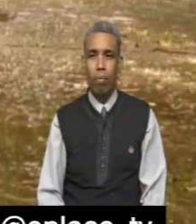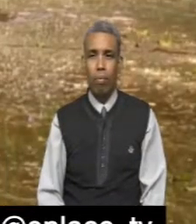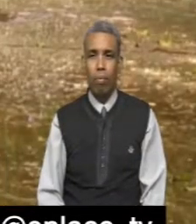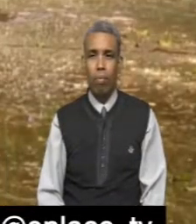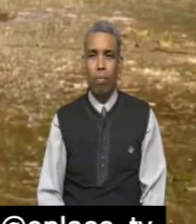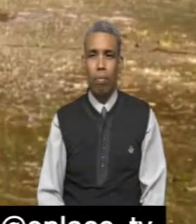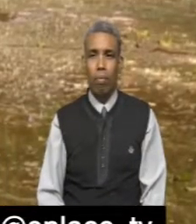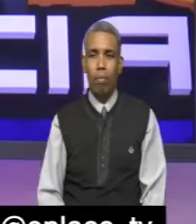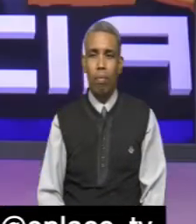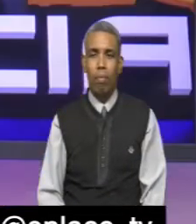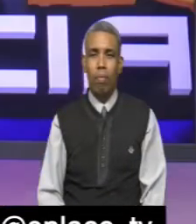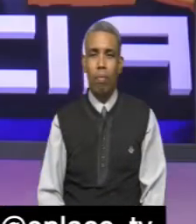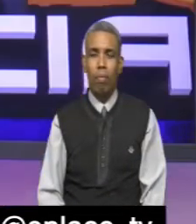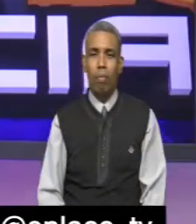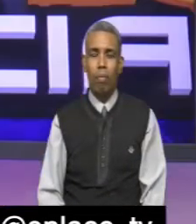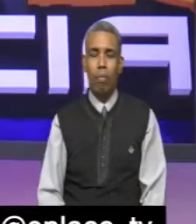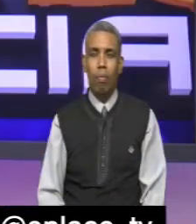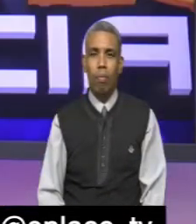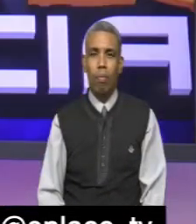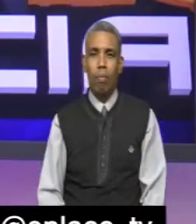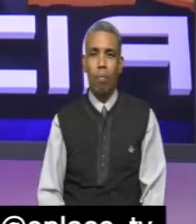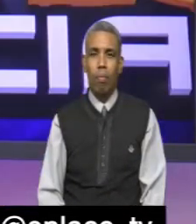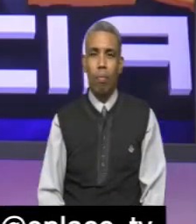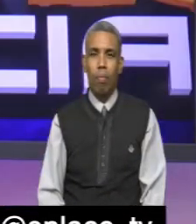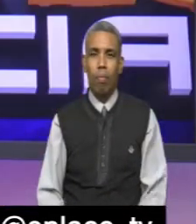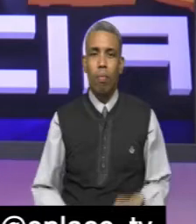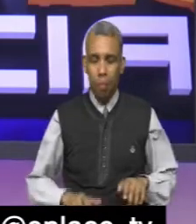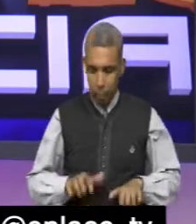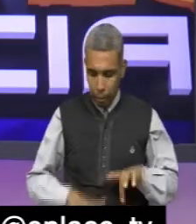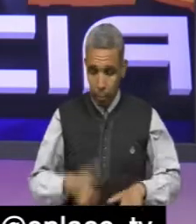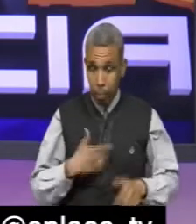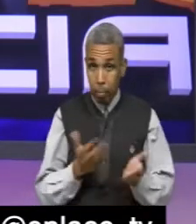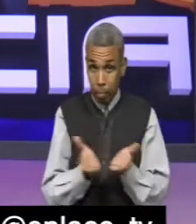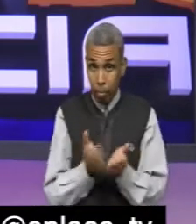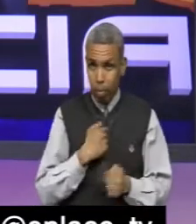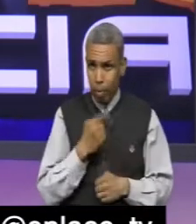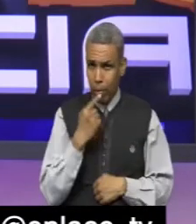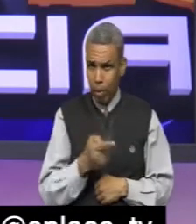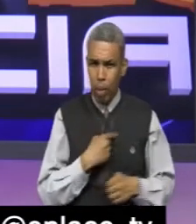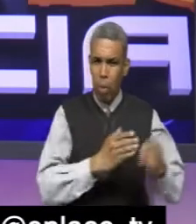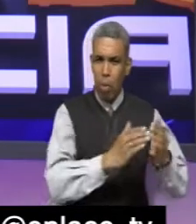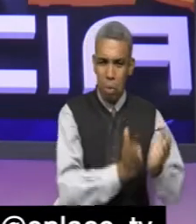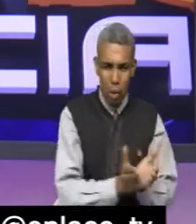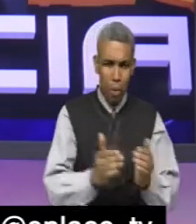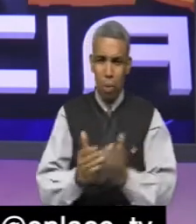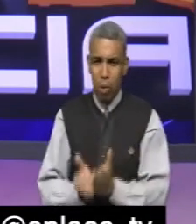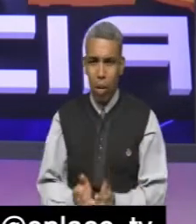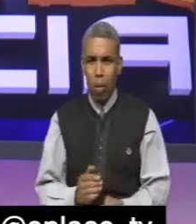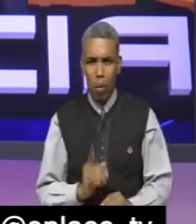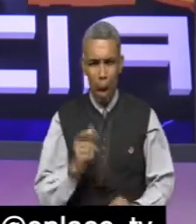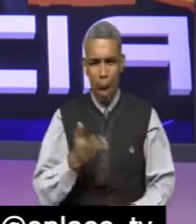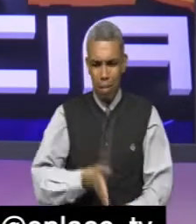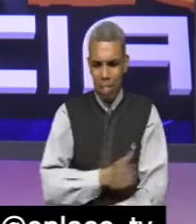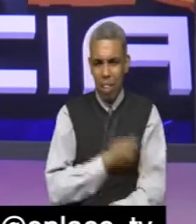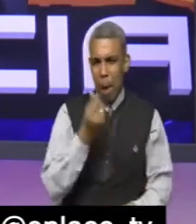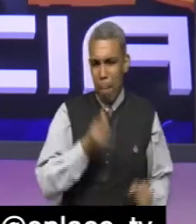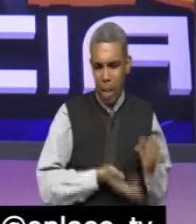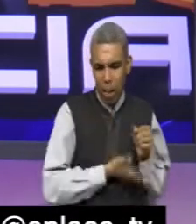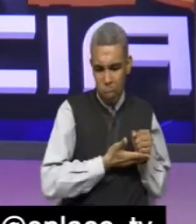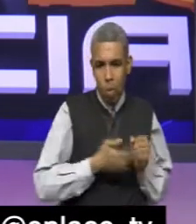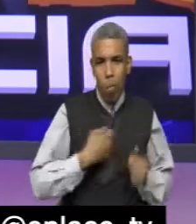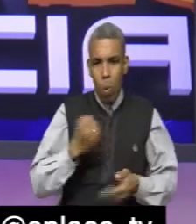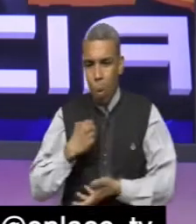lunes. La Secretaría de Educación aseguró que las instituciones tienen asignados recursos económicos para suplir este tipo